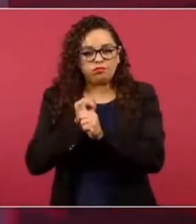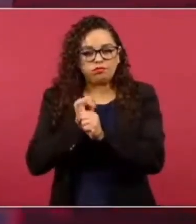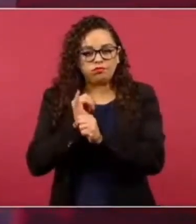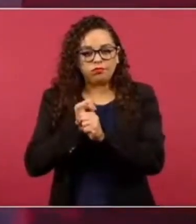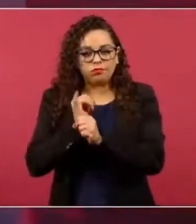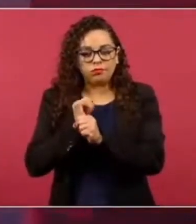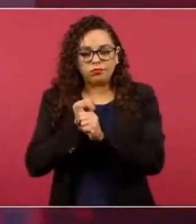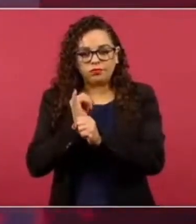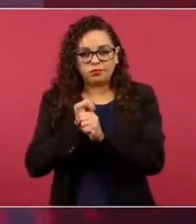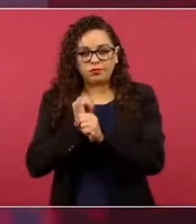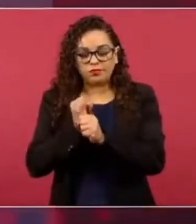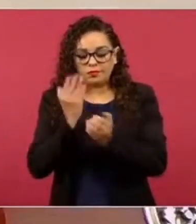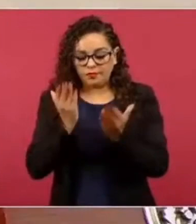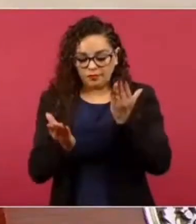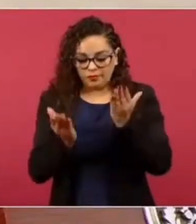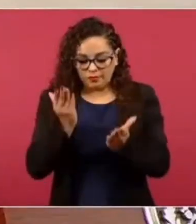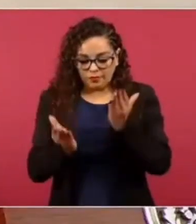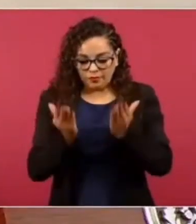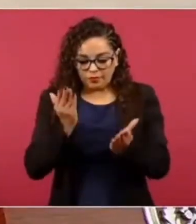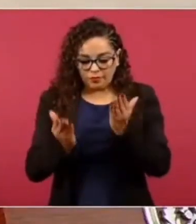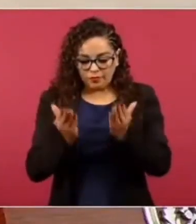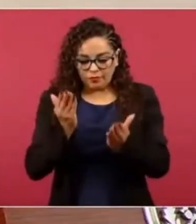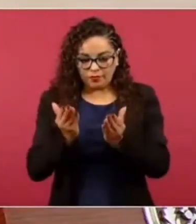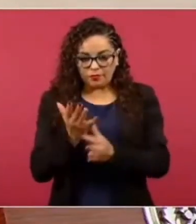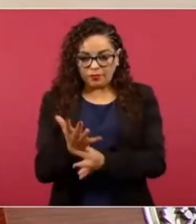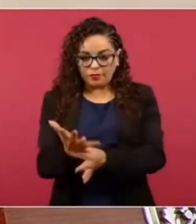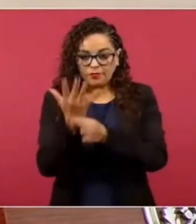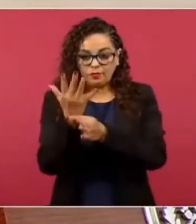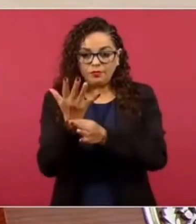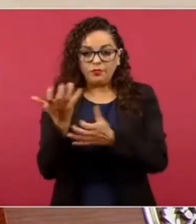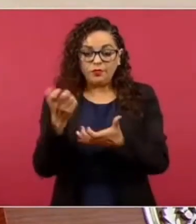si correspondía su escritura